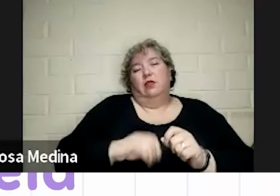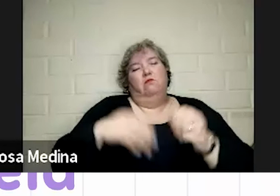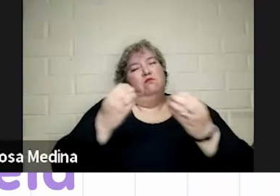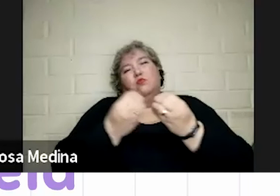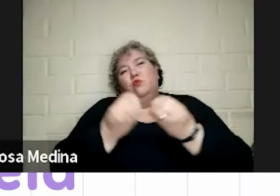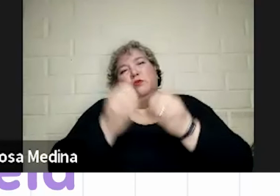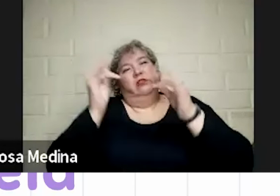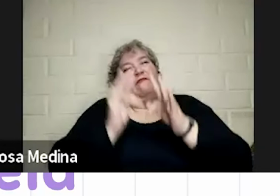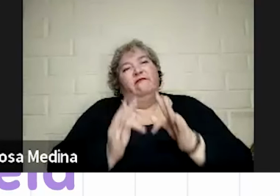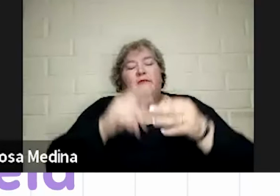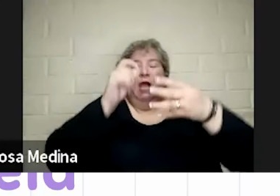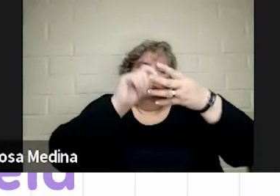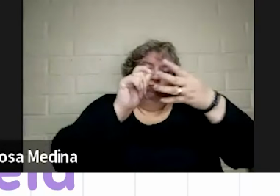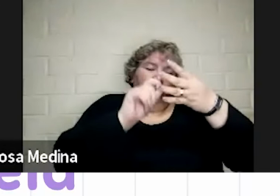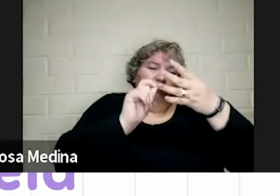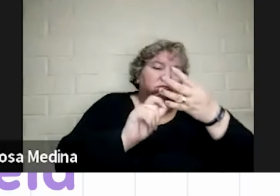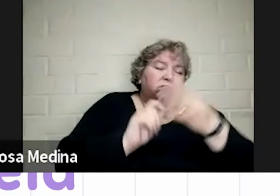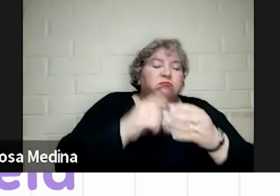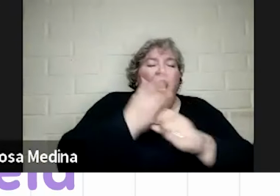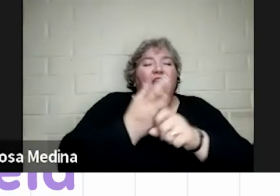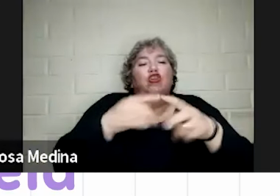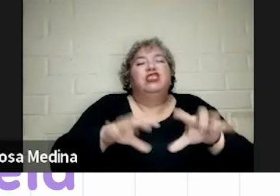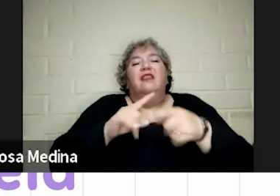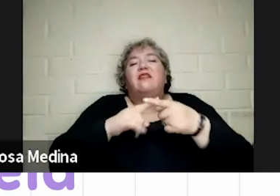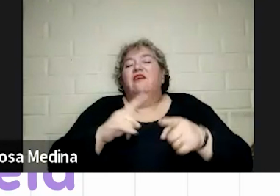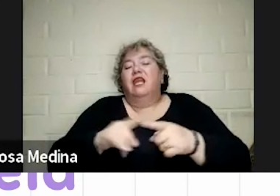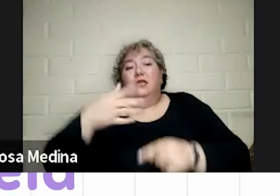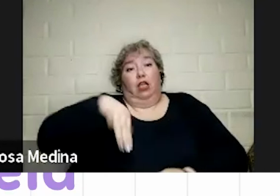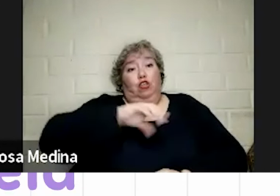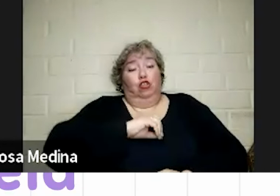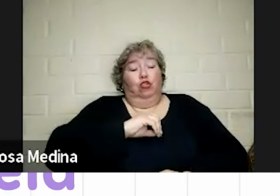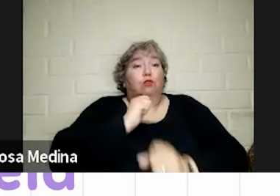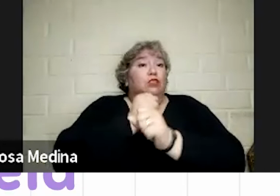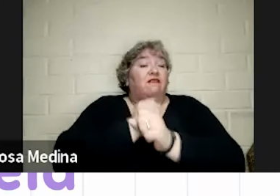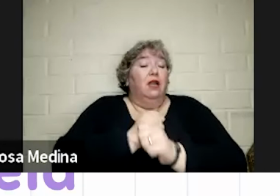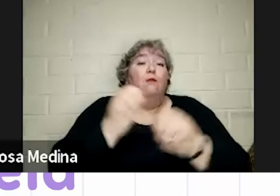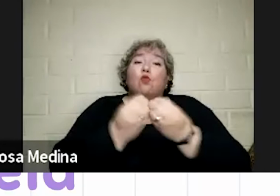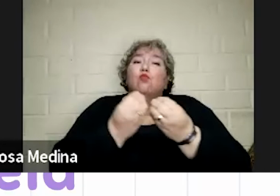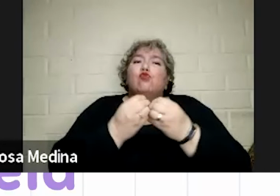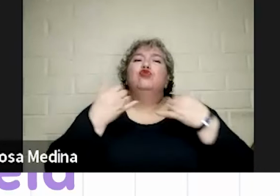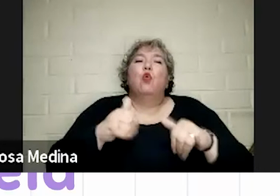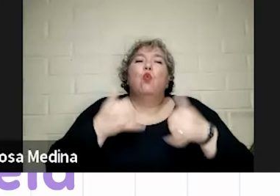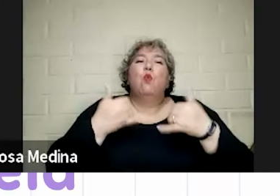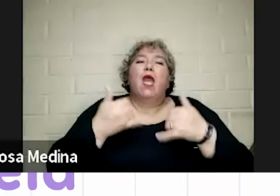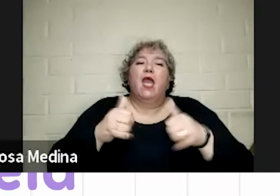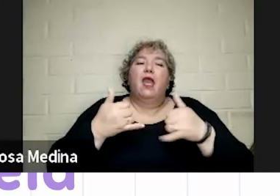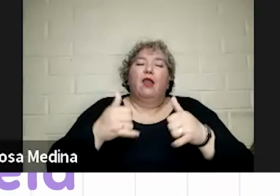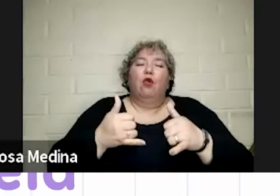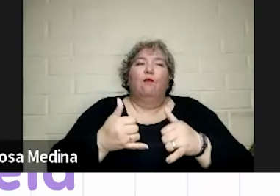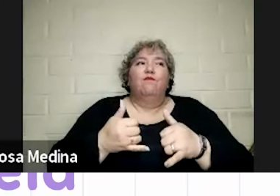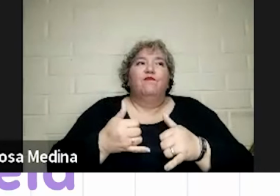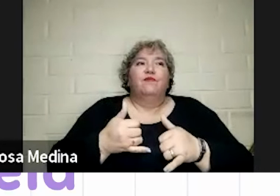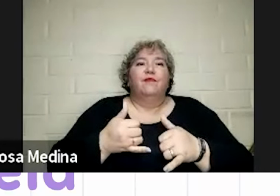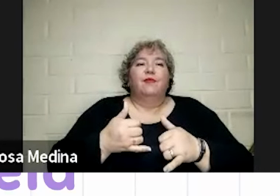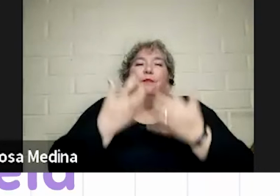todos se nos pueden ocurrir cosas diferentes. De hecho, nosotros hemos trabajado harto en juegos para la promoción de la función ejecutiva